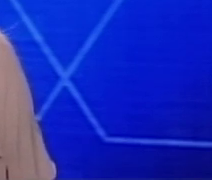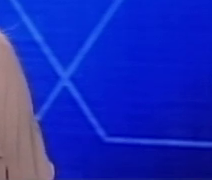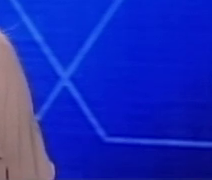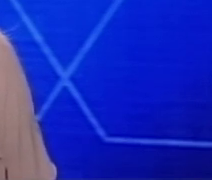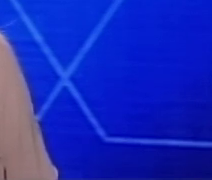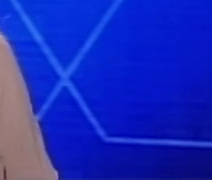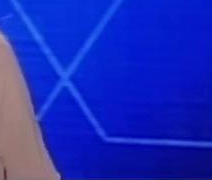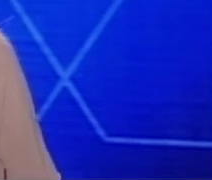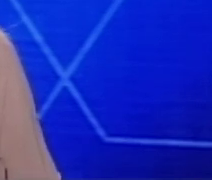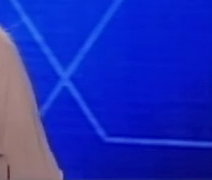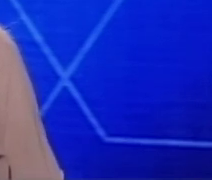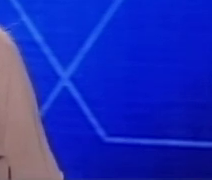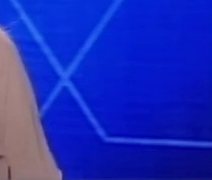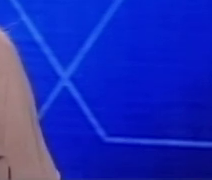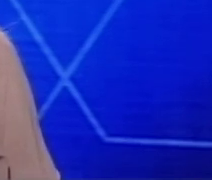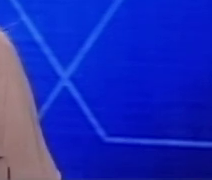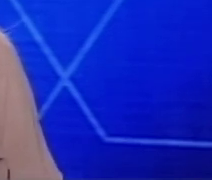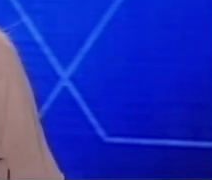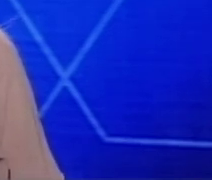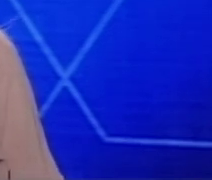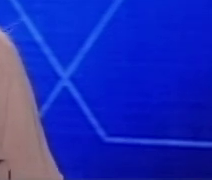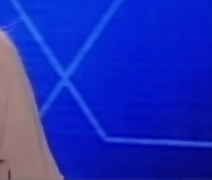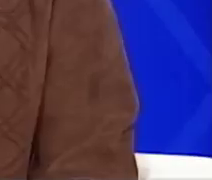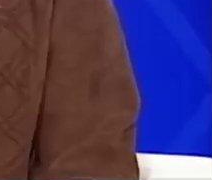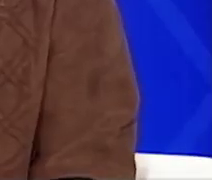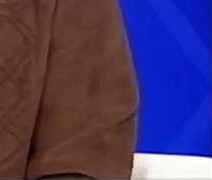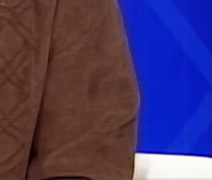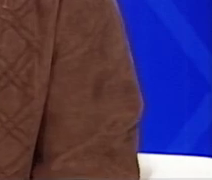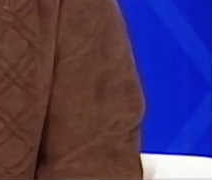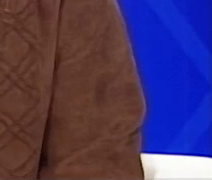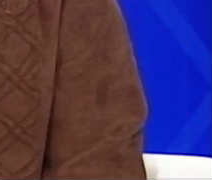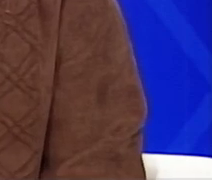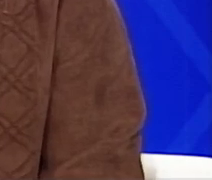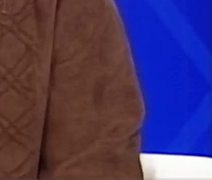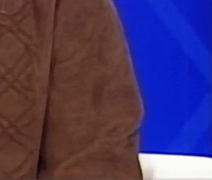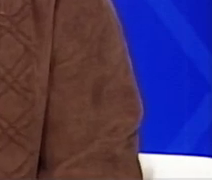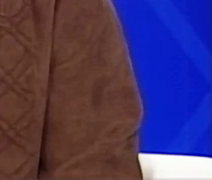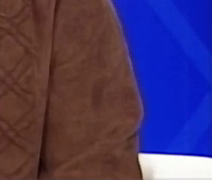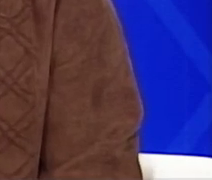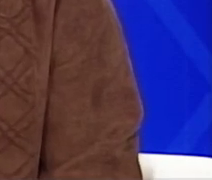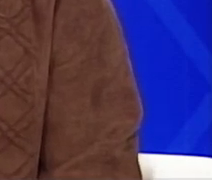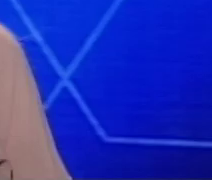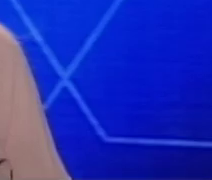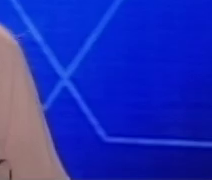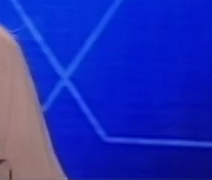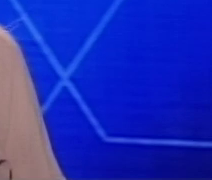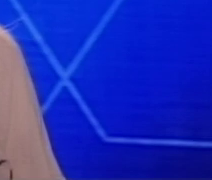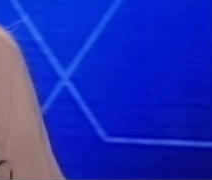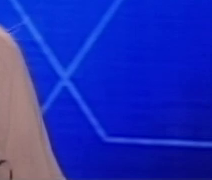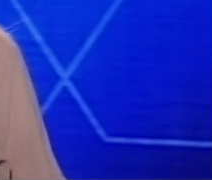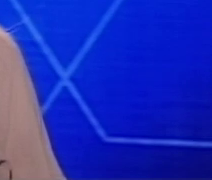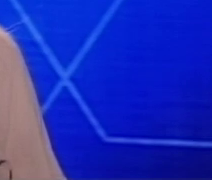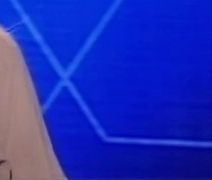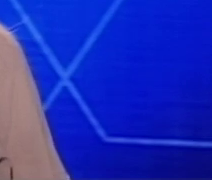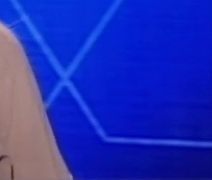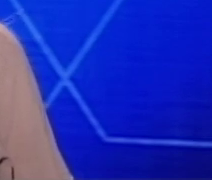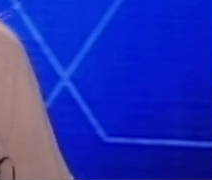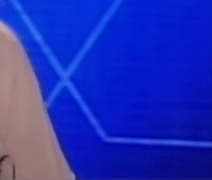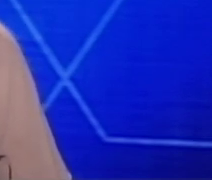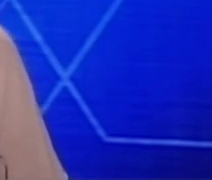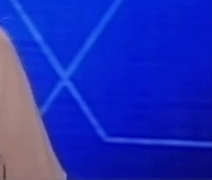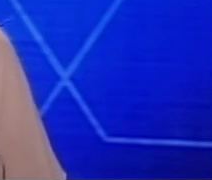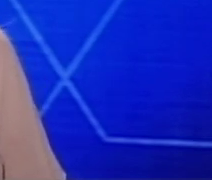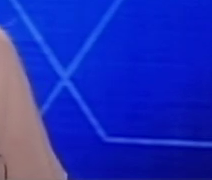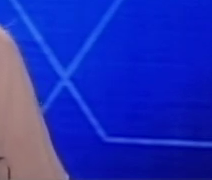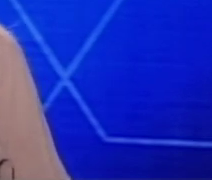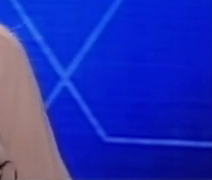las últimas horas. Ya están de vuelta a Venezuela los expresidentes que están haciendo un esfuerzo por propiciar el diálogo en el país entre